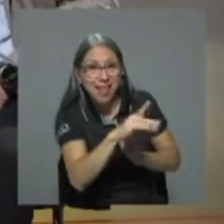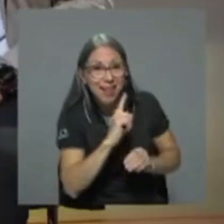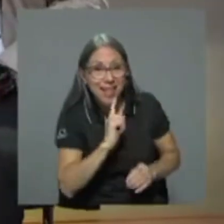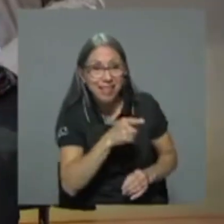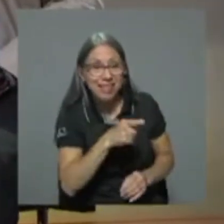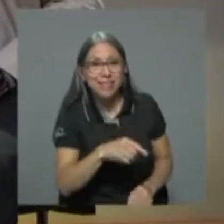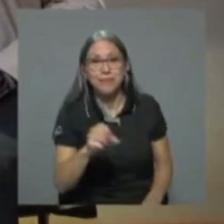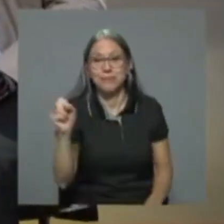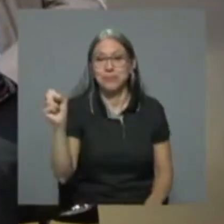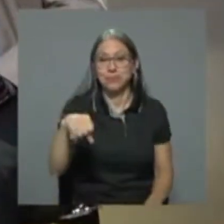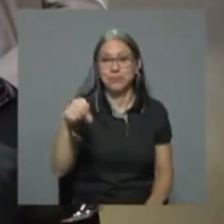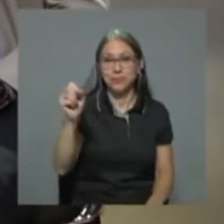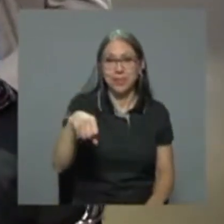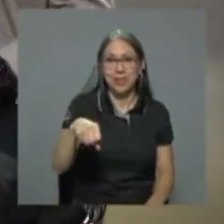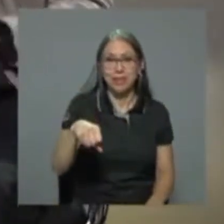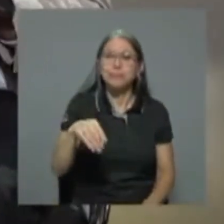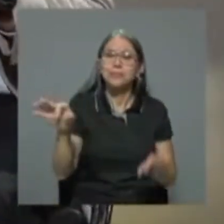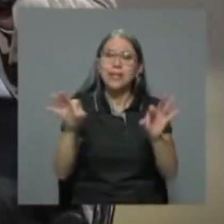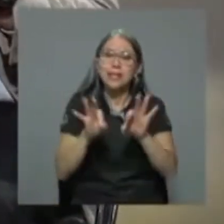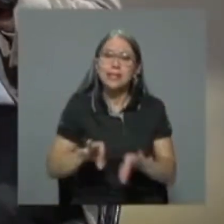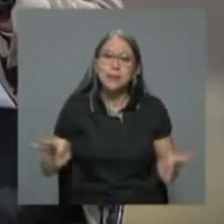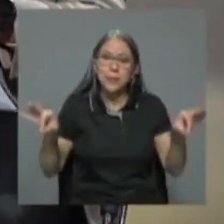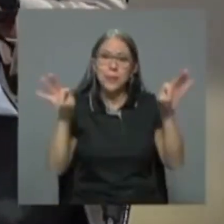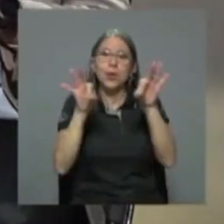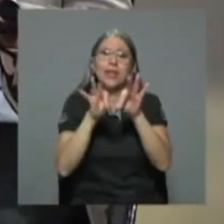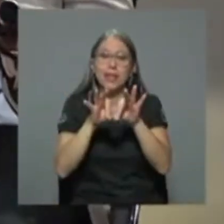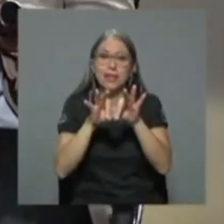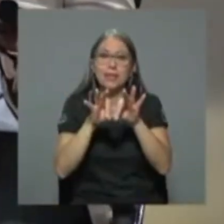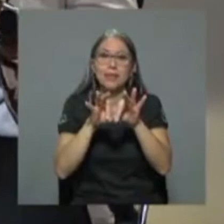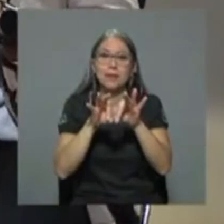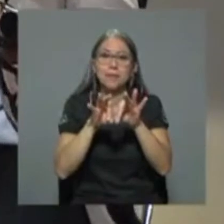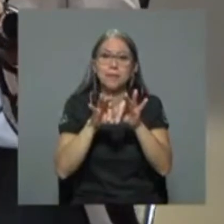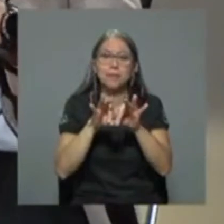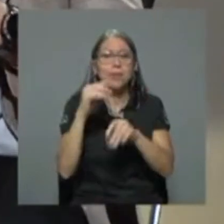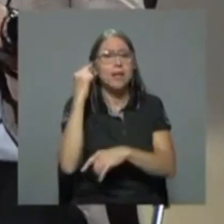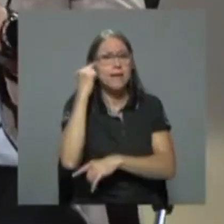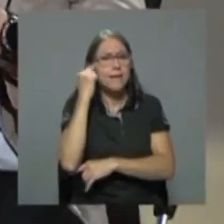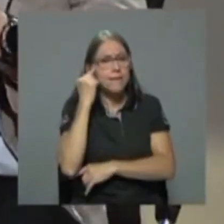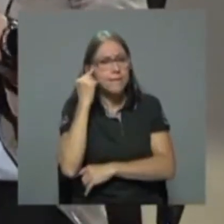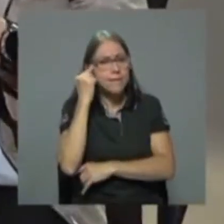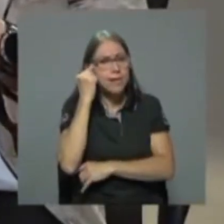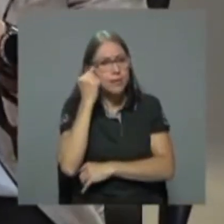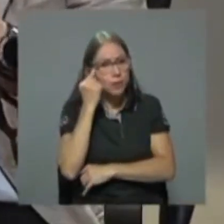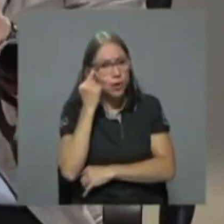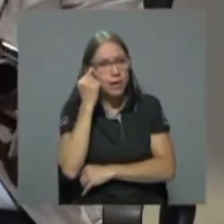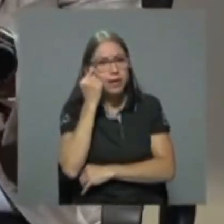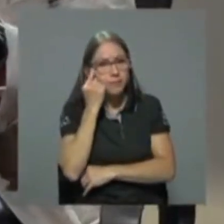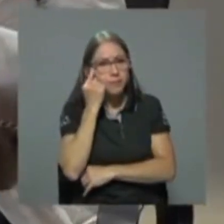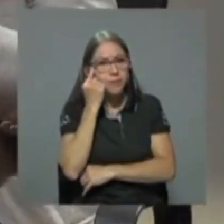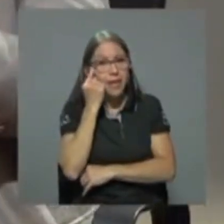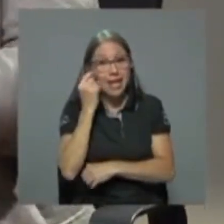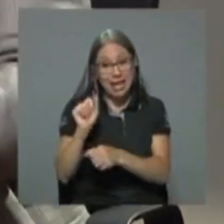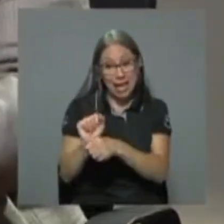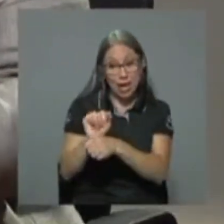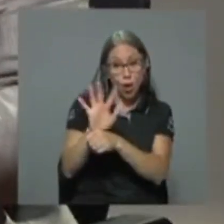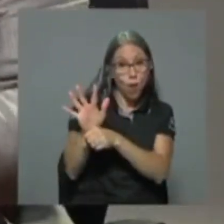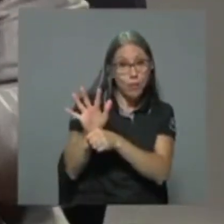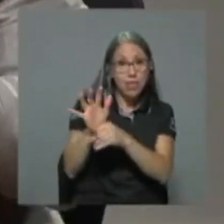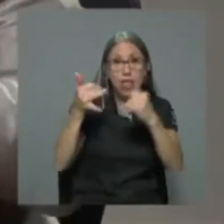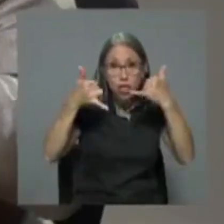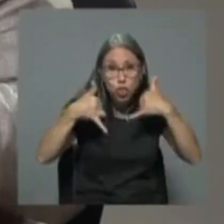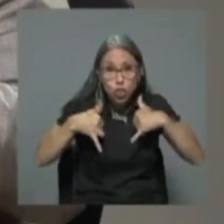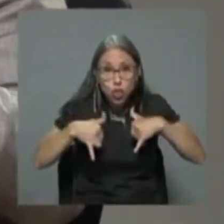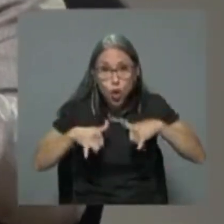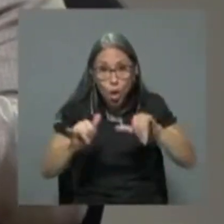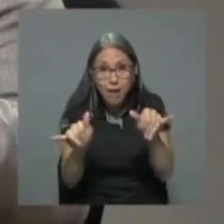ver. Es importante primero reflexionar que el COVID todavía existe. Lo